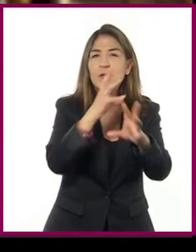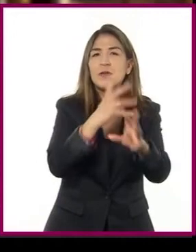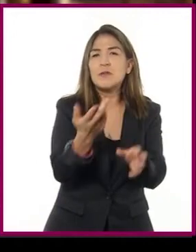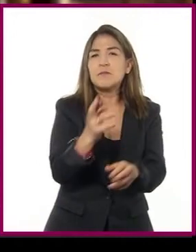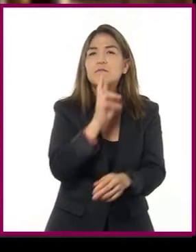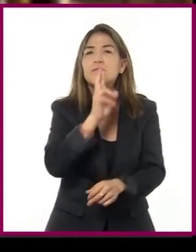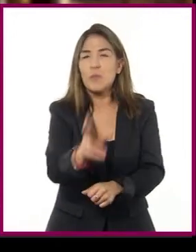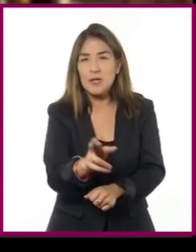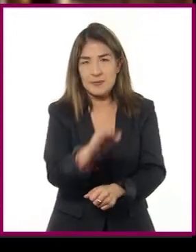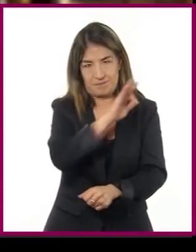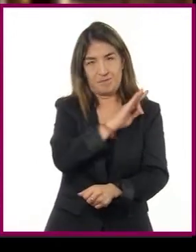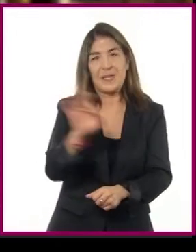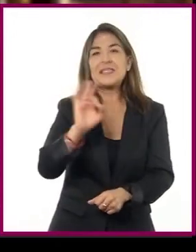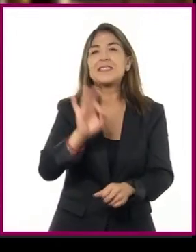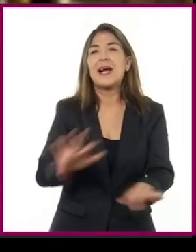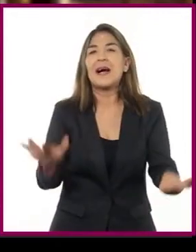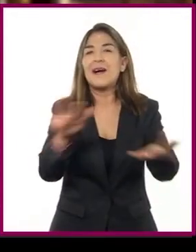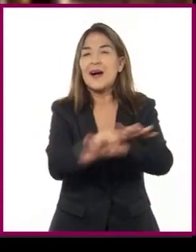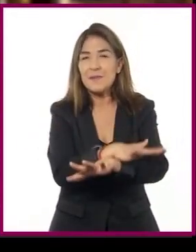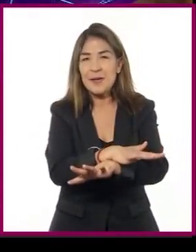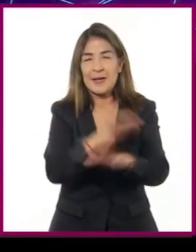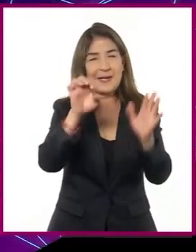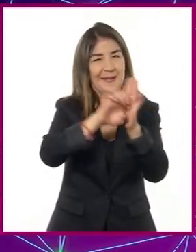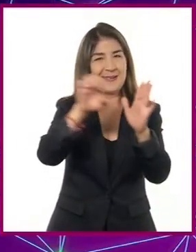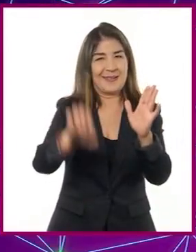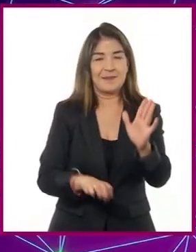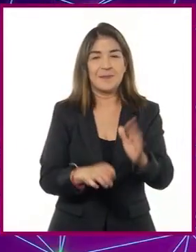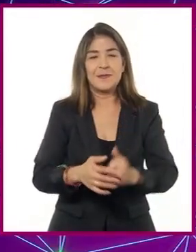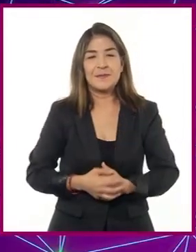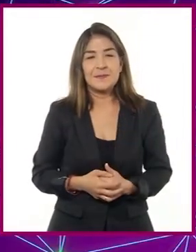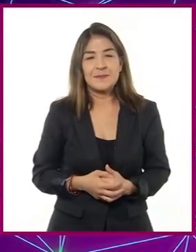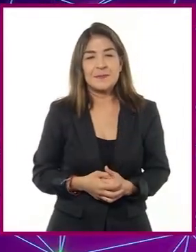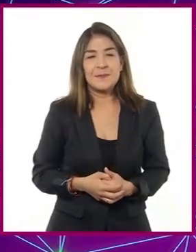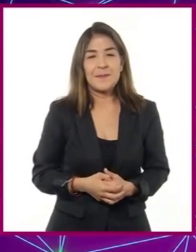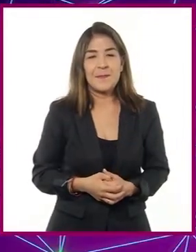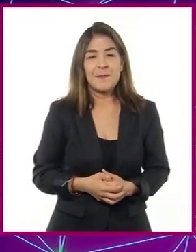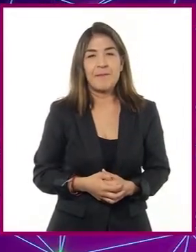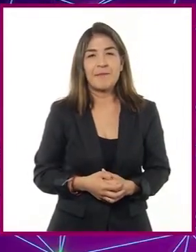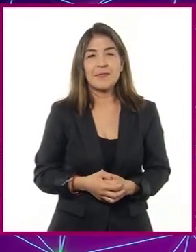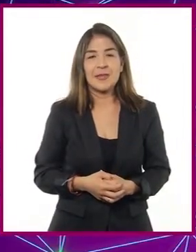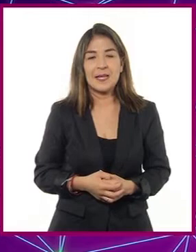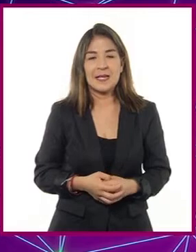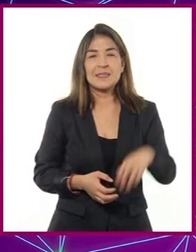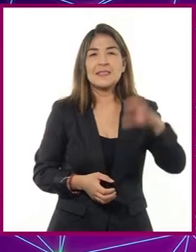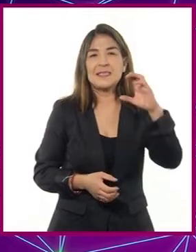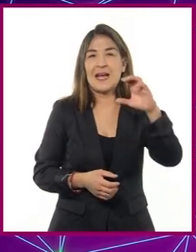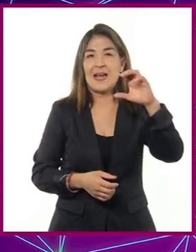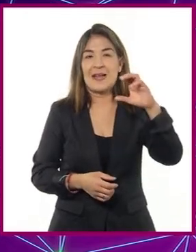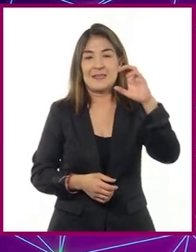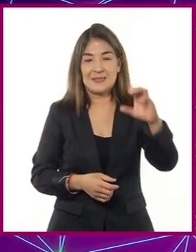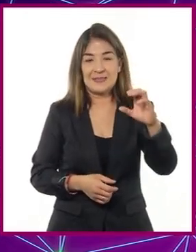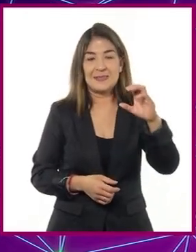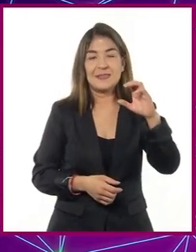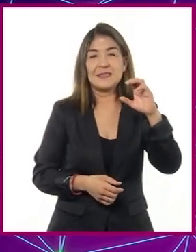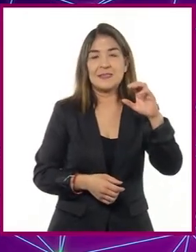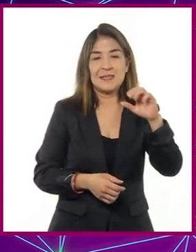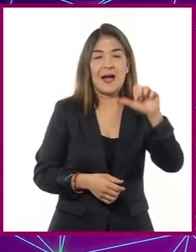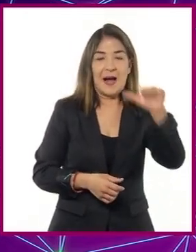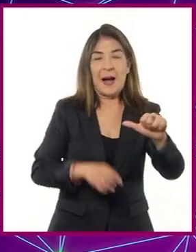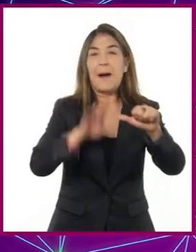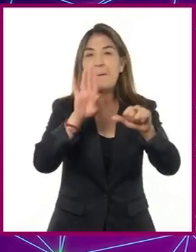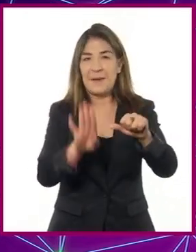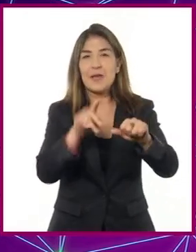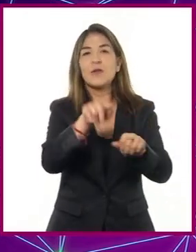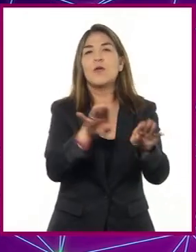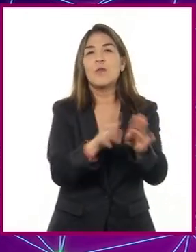puede cambiar. Por ejemplo, sea AB la recta finita dada.